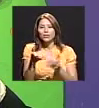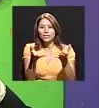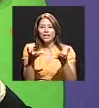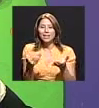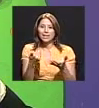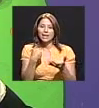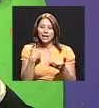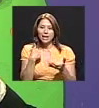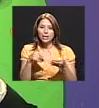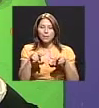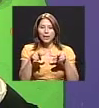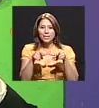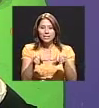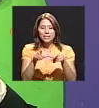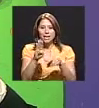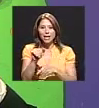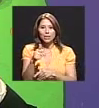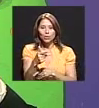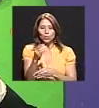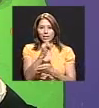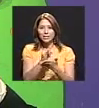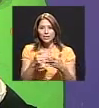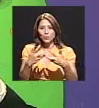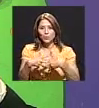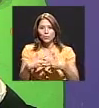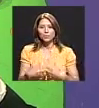su bachillerato en diseño industrial.